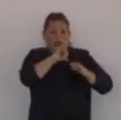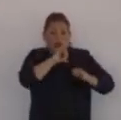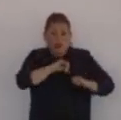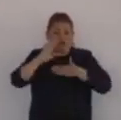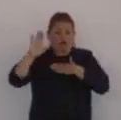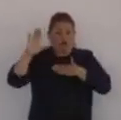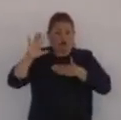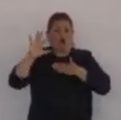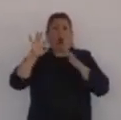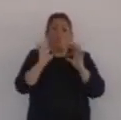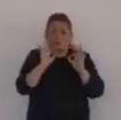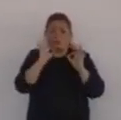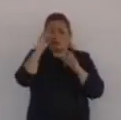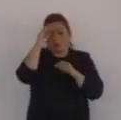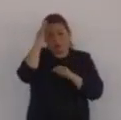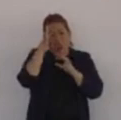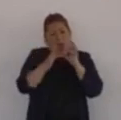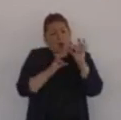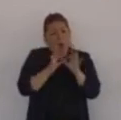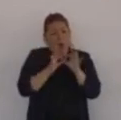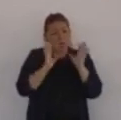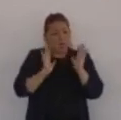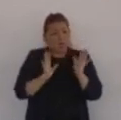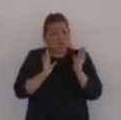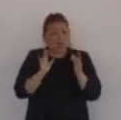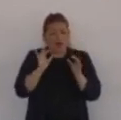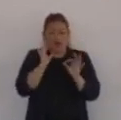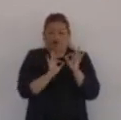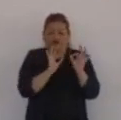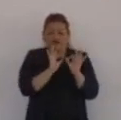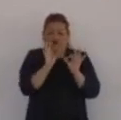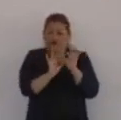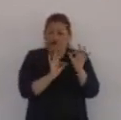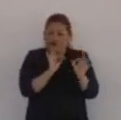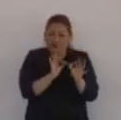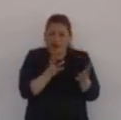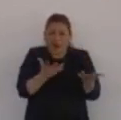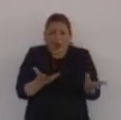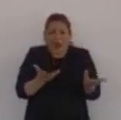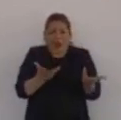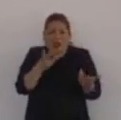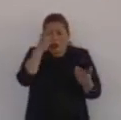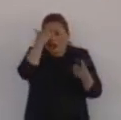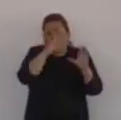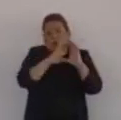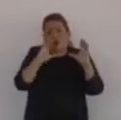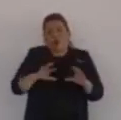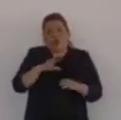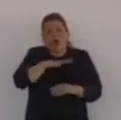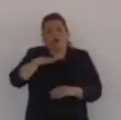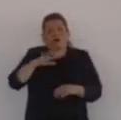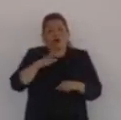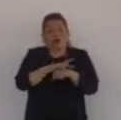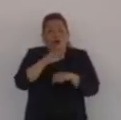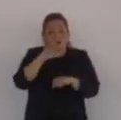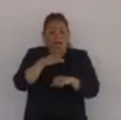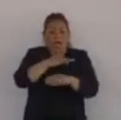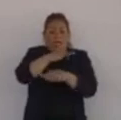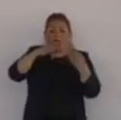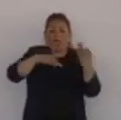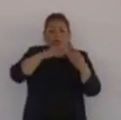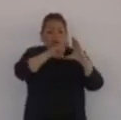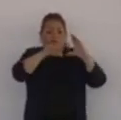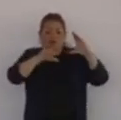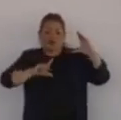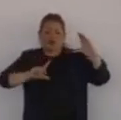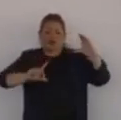cumplido, pero sobre todo un reconocimiento a los adultos mayores. Y ya no solo es en la ciudad, es en todo